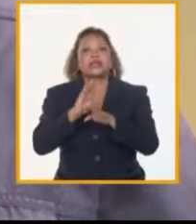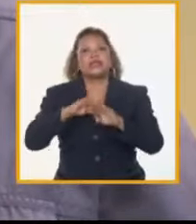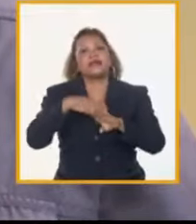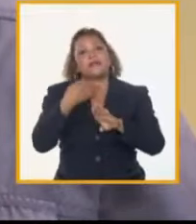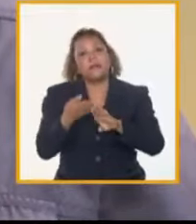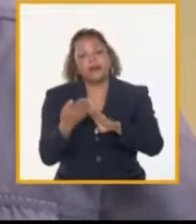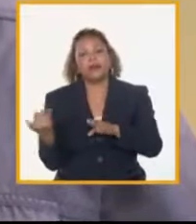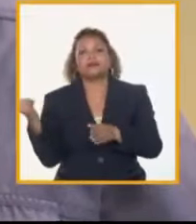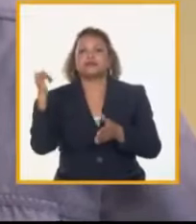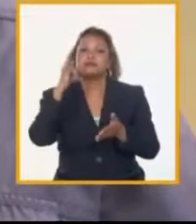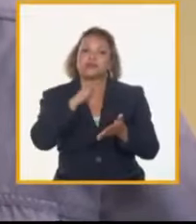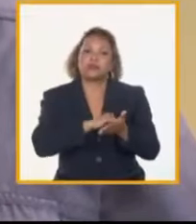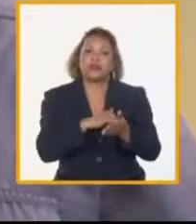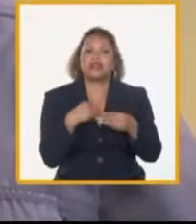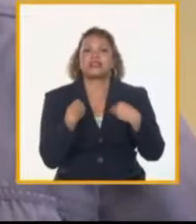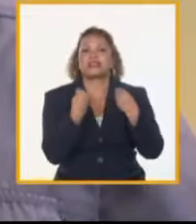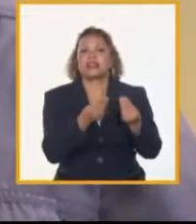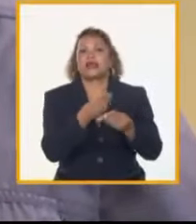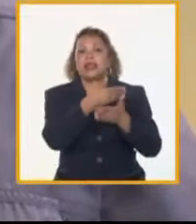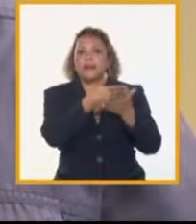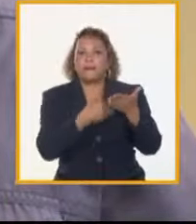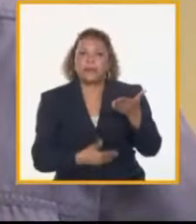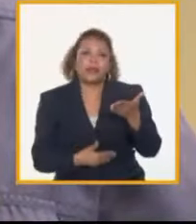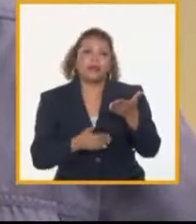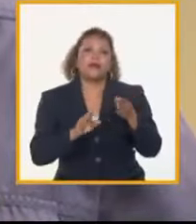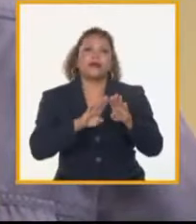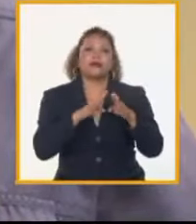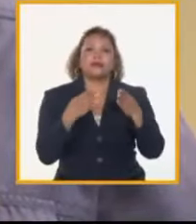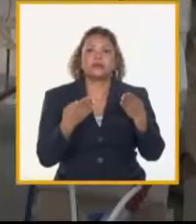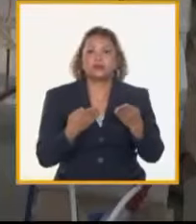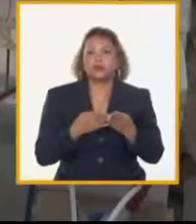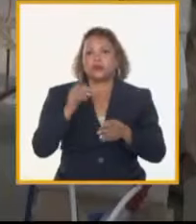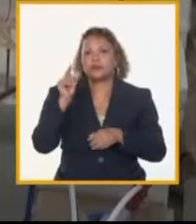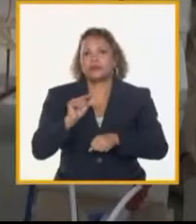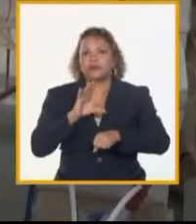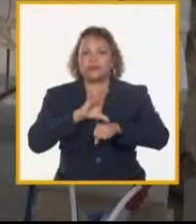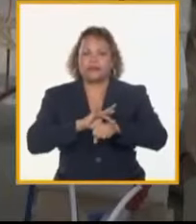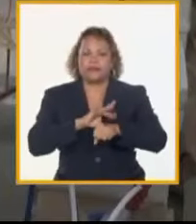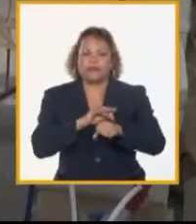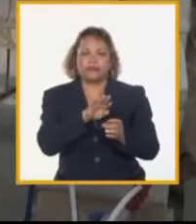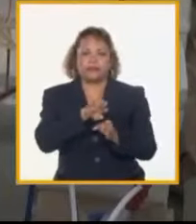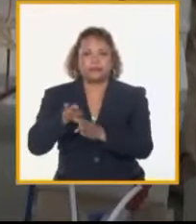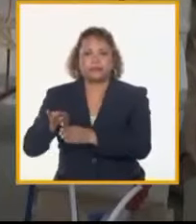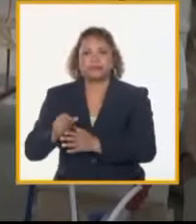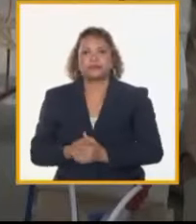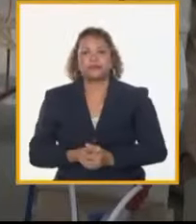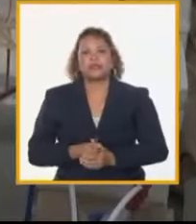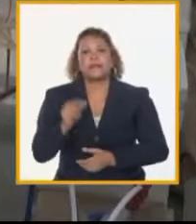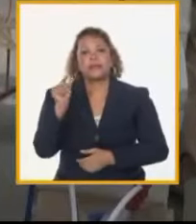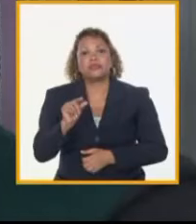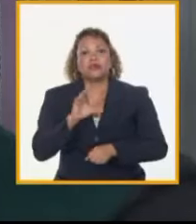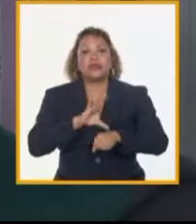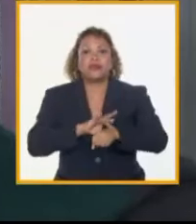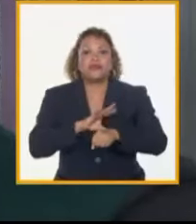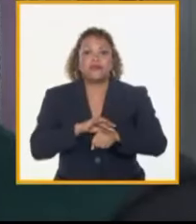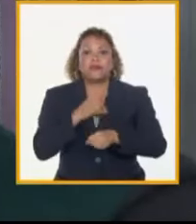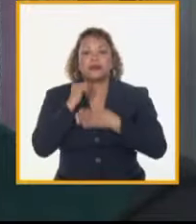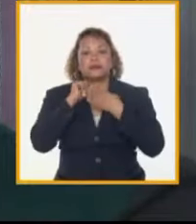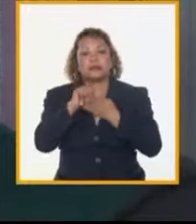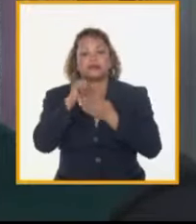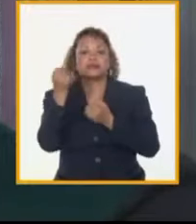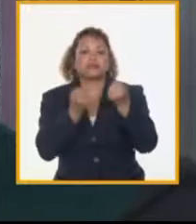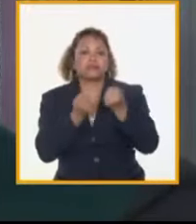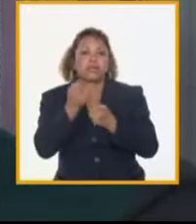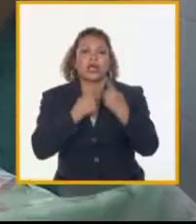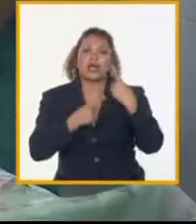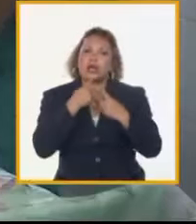enfermera a entregar las pruebas de todos los que vienen del municipio. Para los enfermos, contar con este servicio de transporte constituye